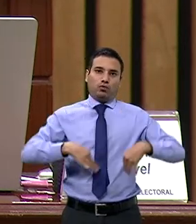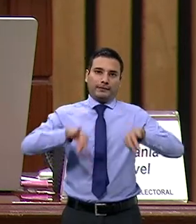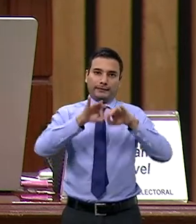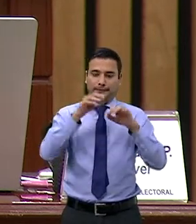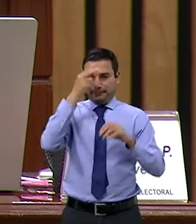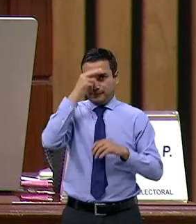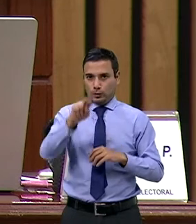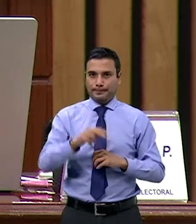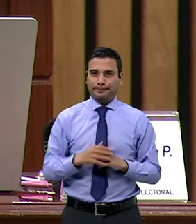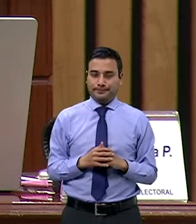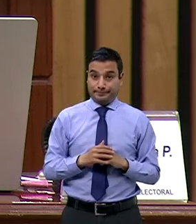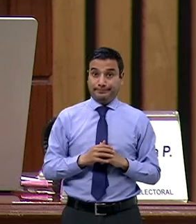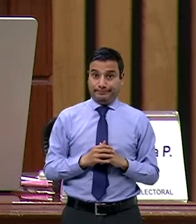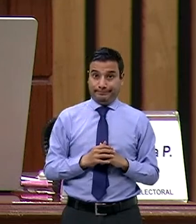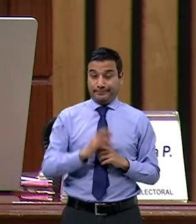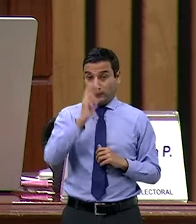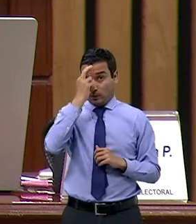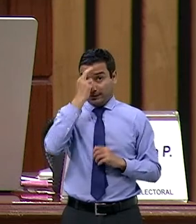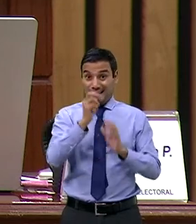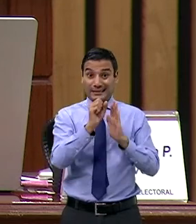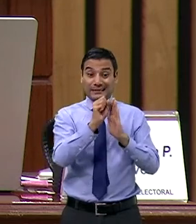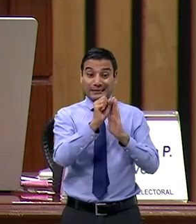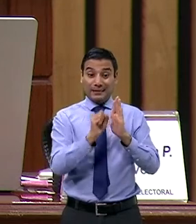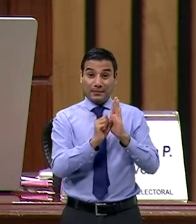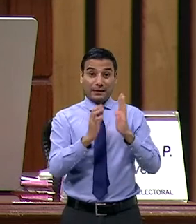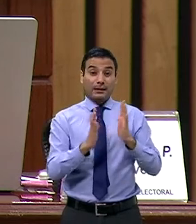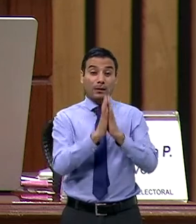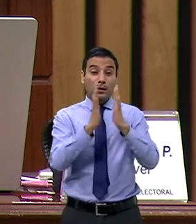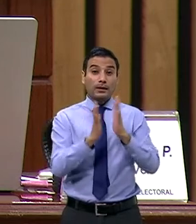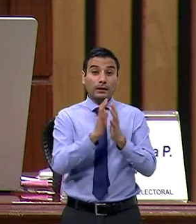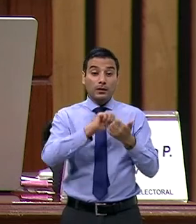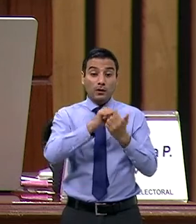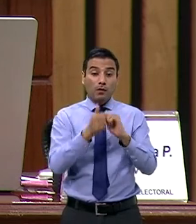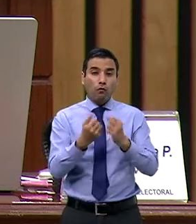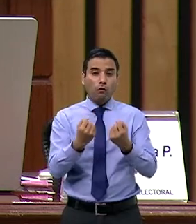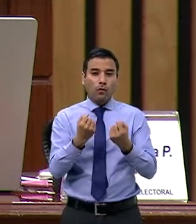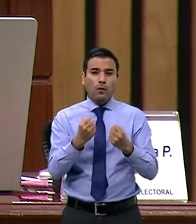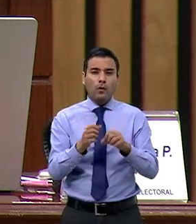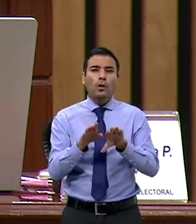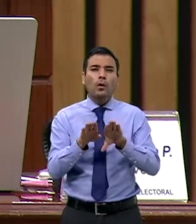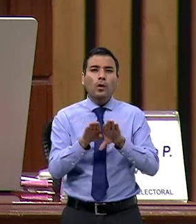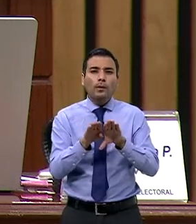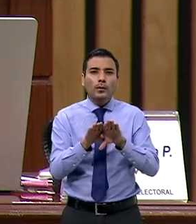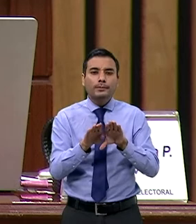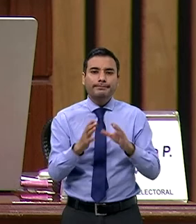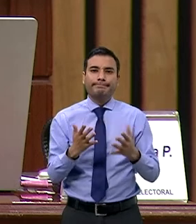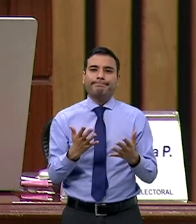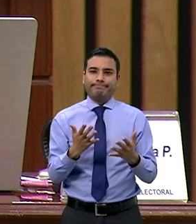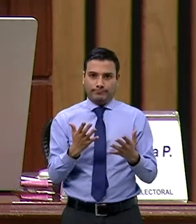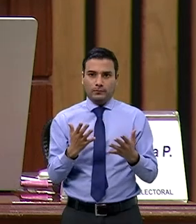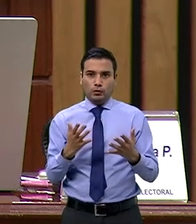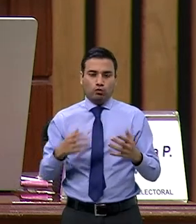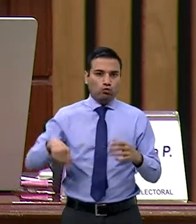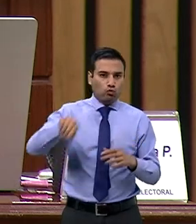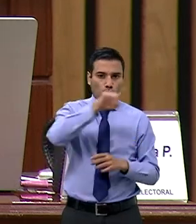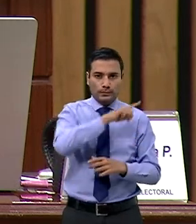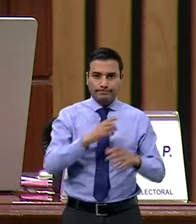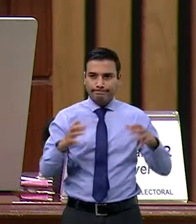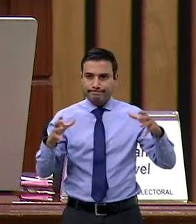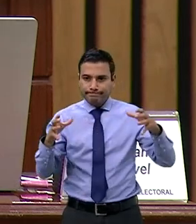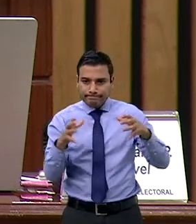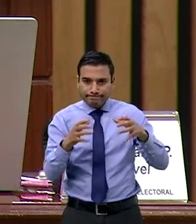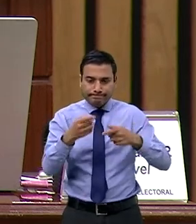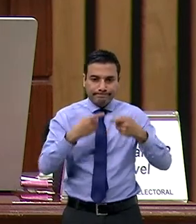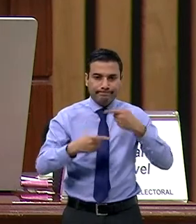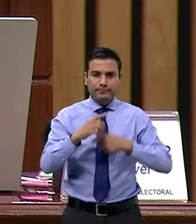recuerdan que las democracias contemporáneas se consolidan a partir del esfuerzo y la toma de decisiones colectivas hay